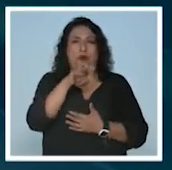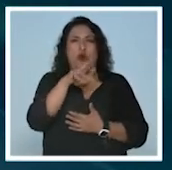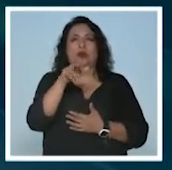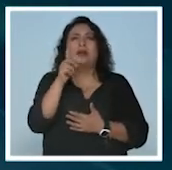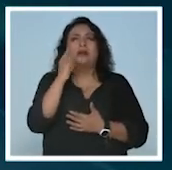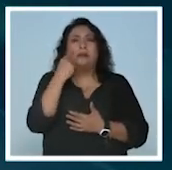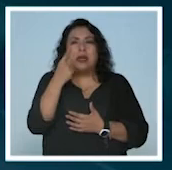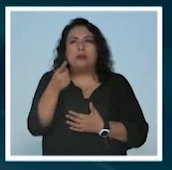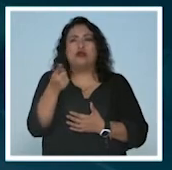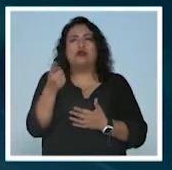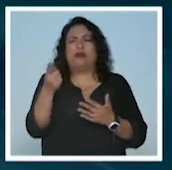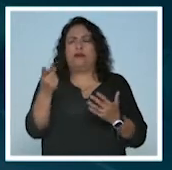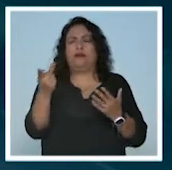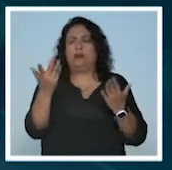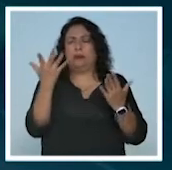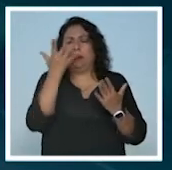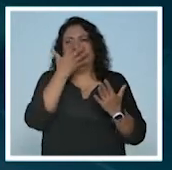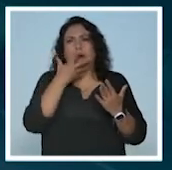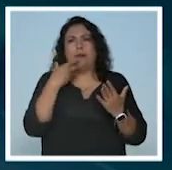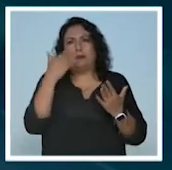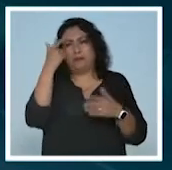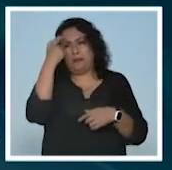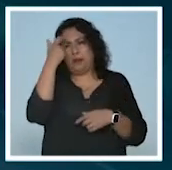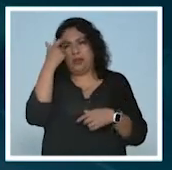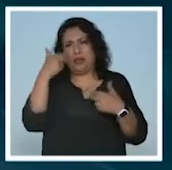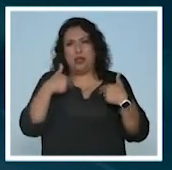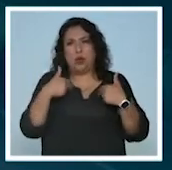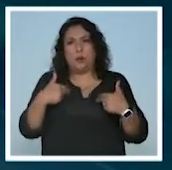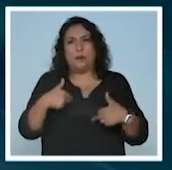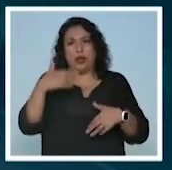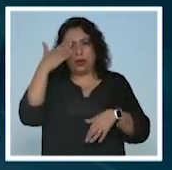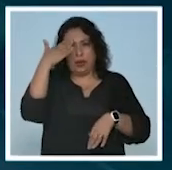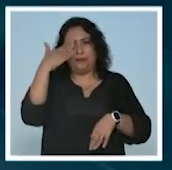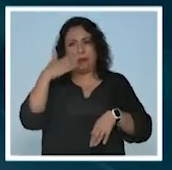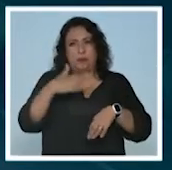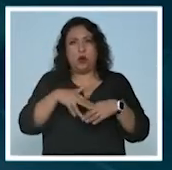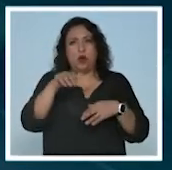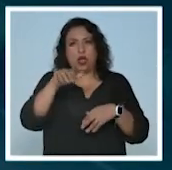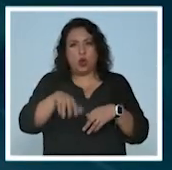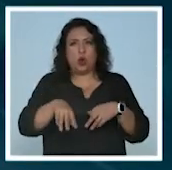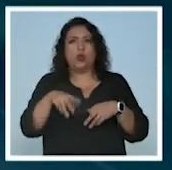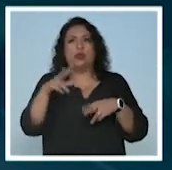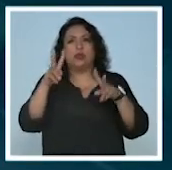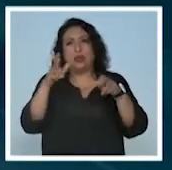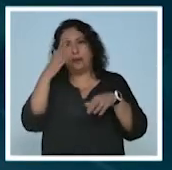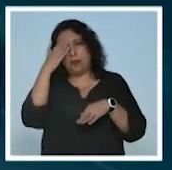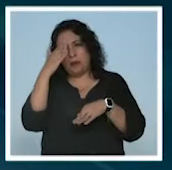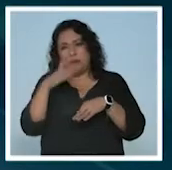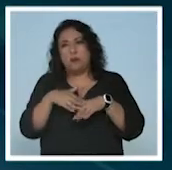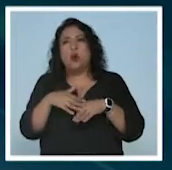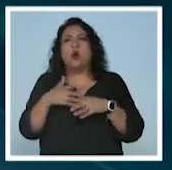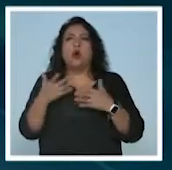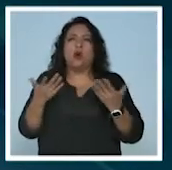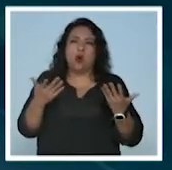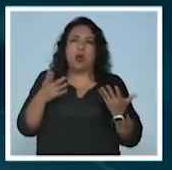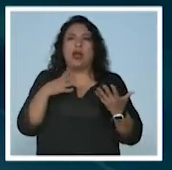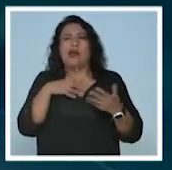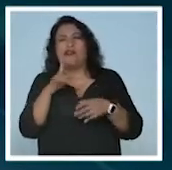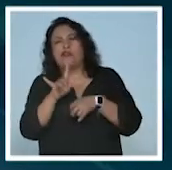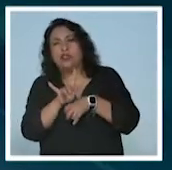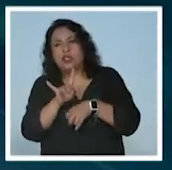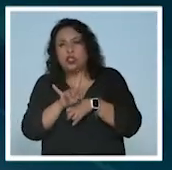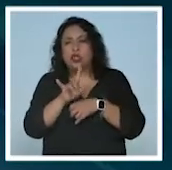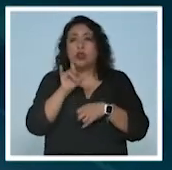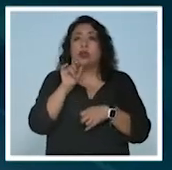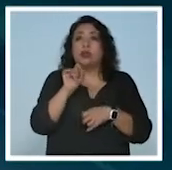los campos más ambiguos y fascinantes de la mente humana, la memoria. Hoy hablaremos de memorias con una porción variable de ficción